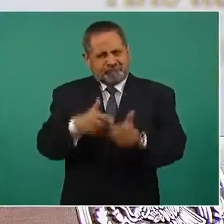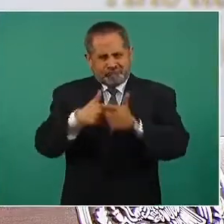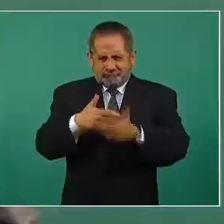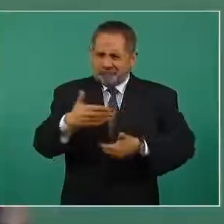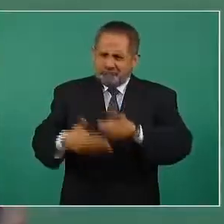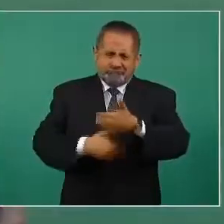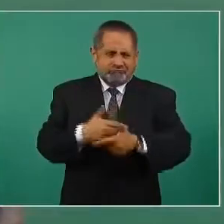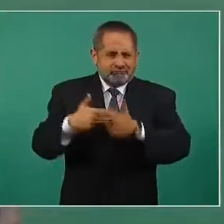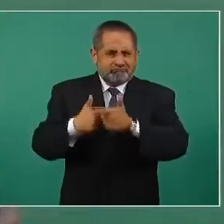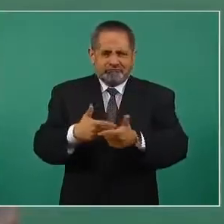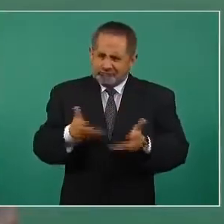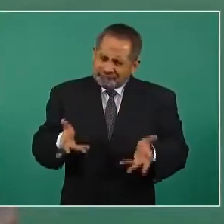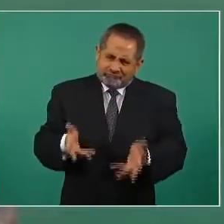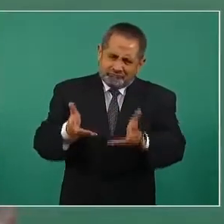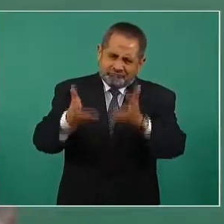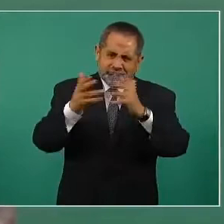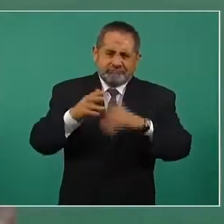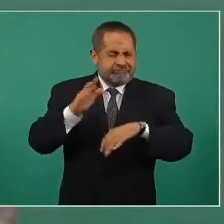adelante.